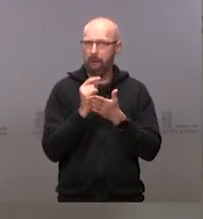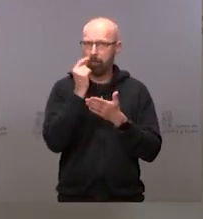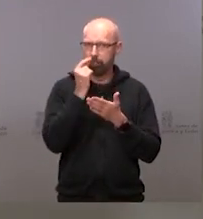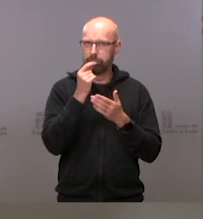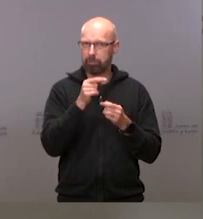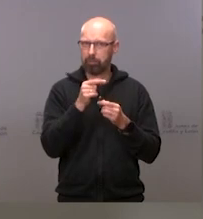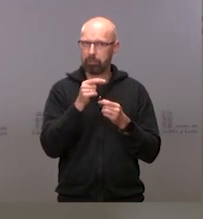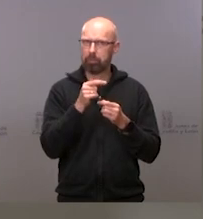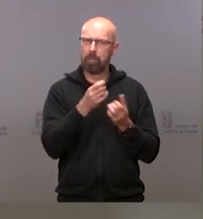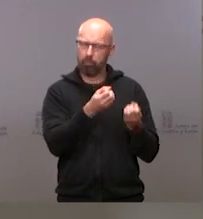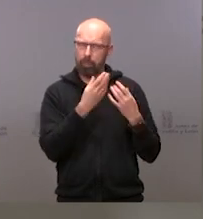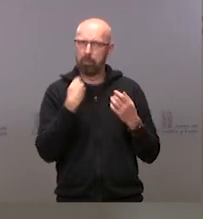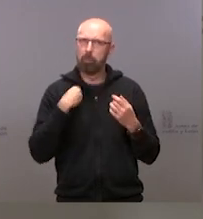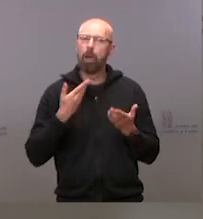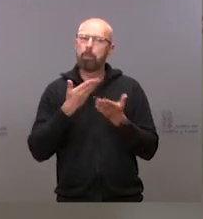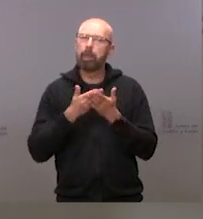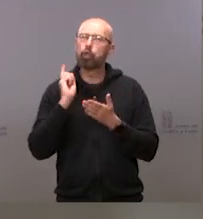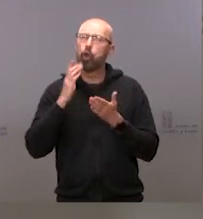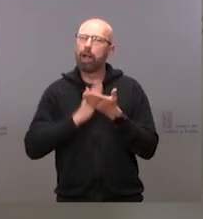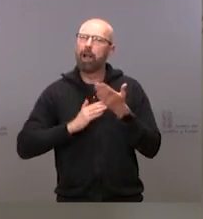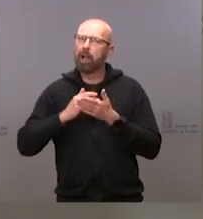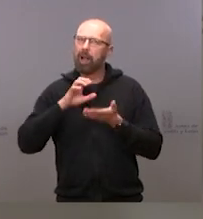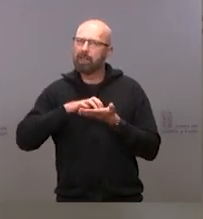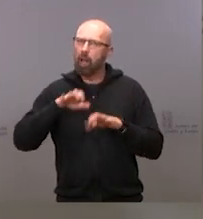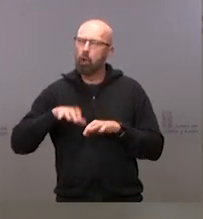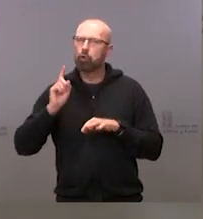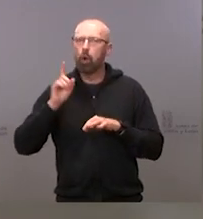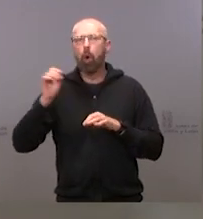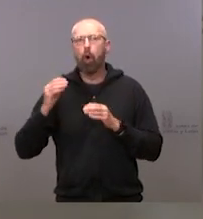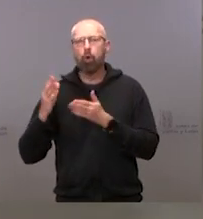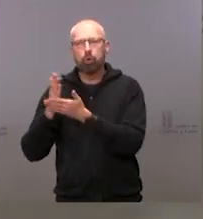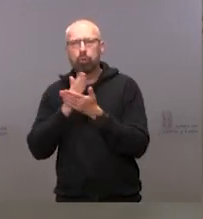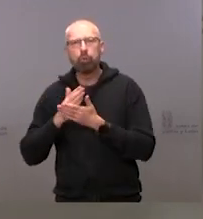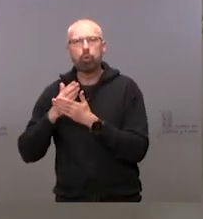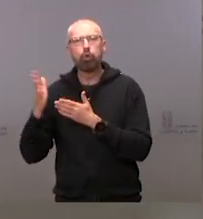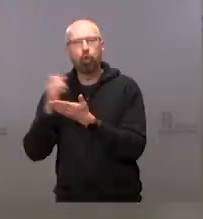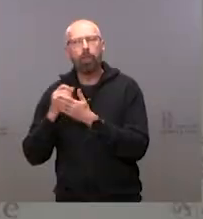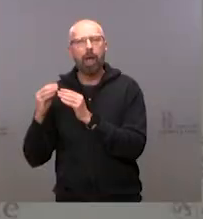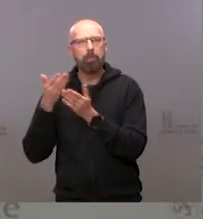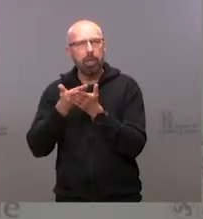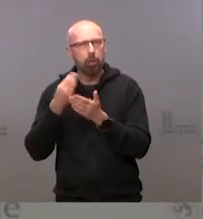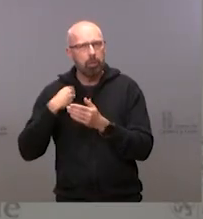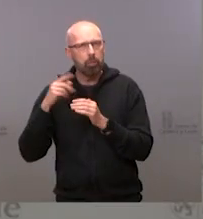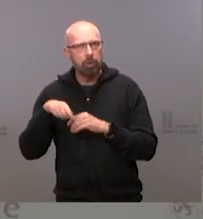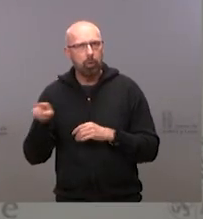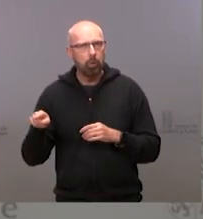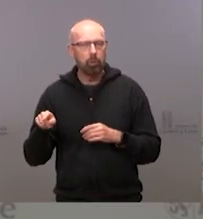esto lo ha pedido sólo castilla y león no es una cosa de todas las comunidades gracias esto